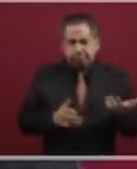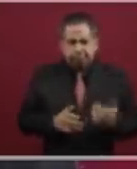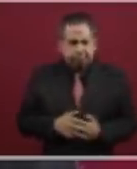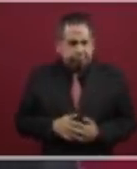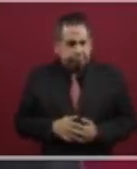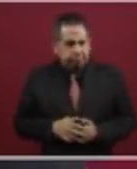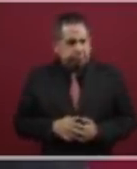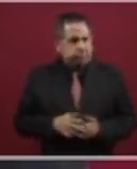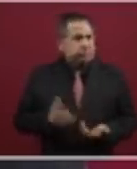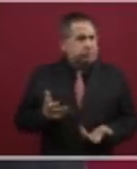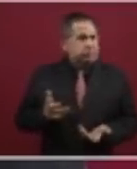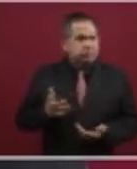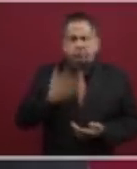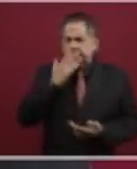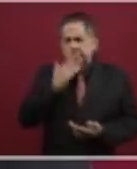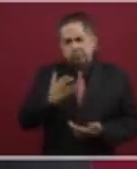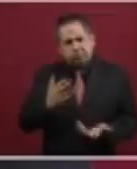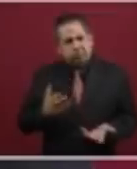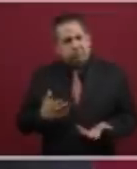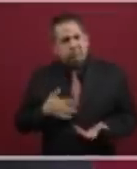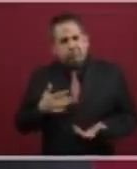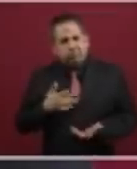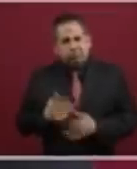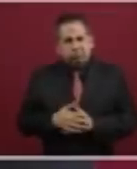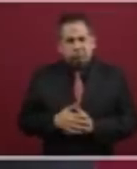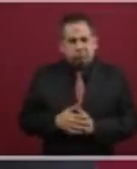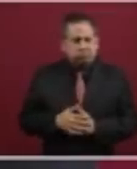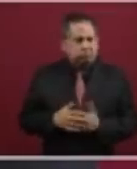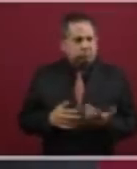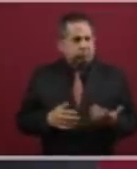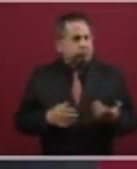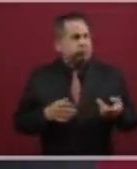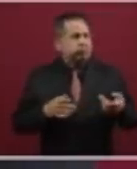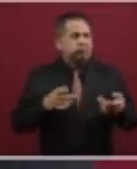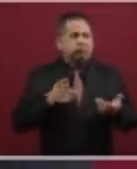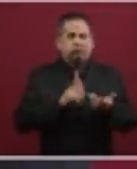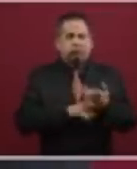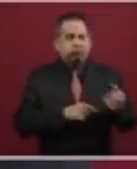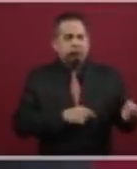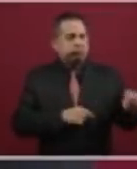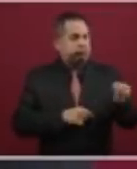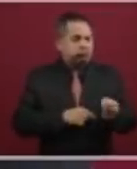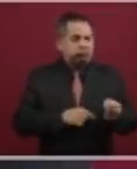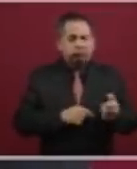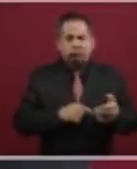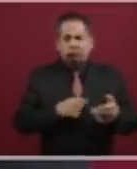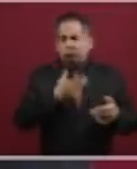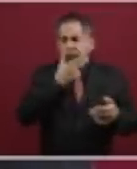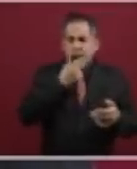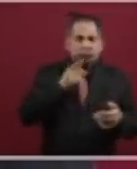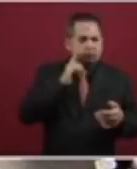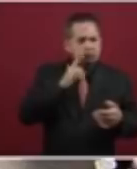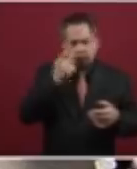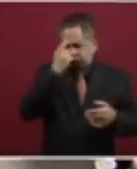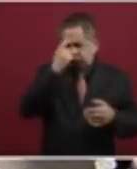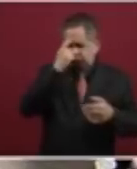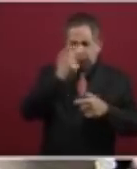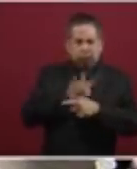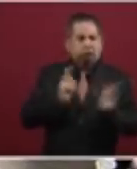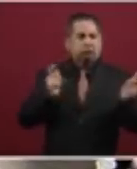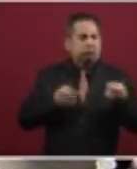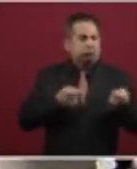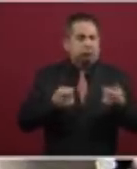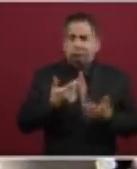nosotros queremos que gobiernen mujeres y hombres libres,